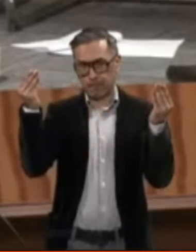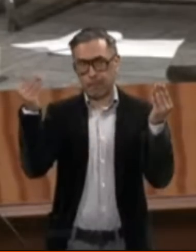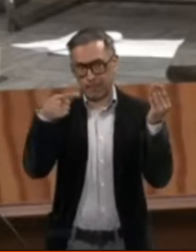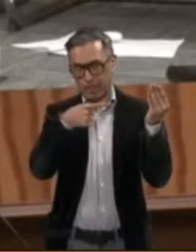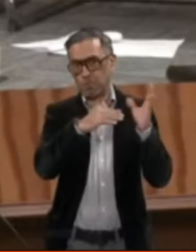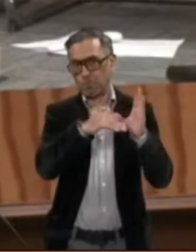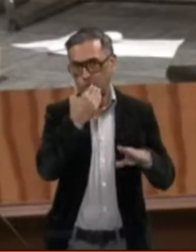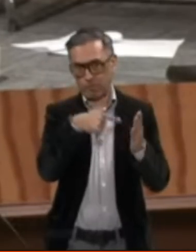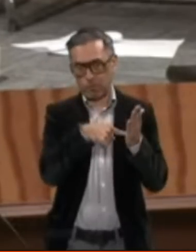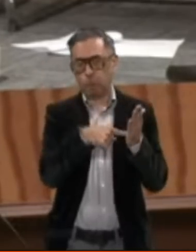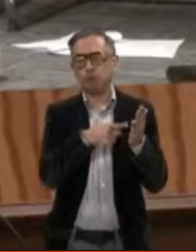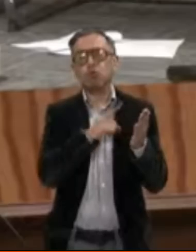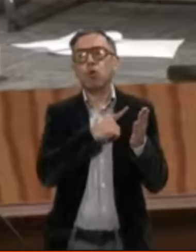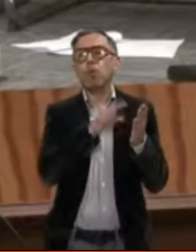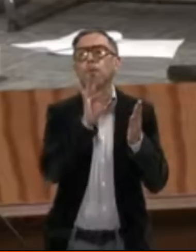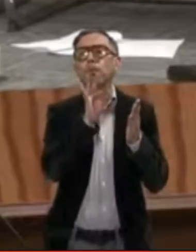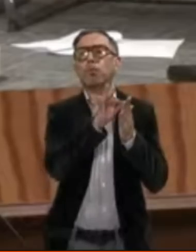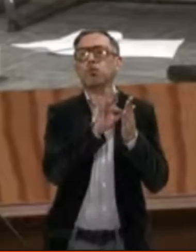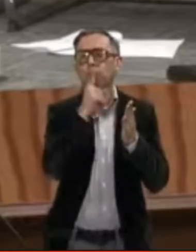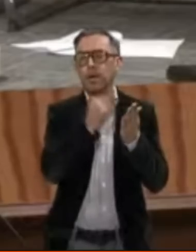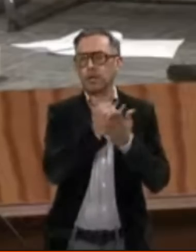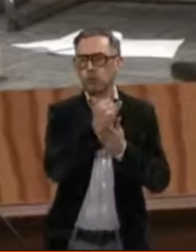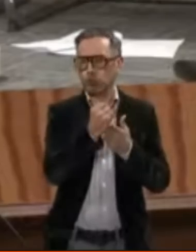cuenta sino de los puntos resolutivos.